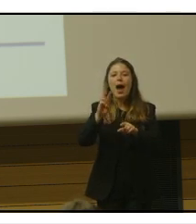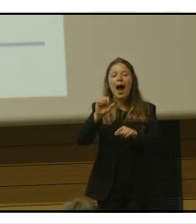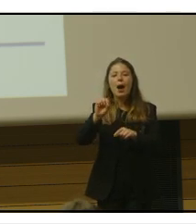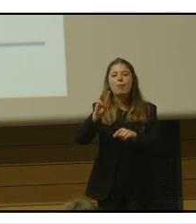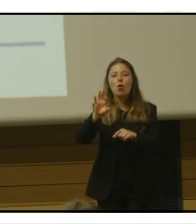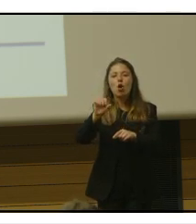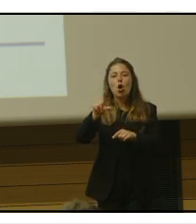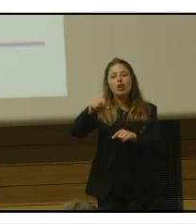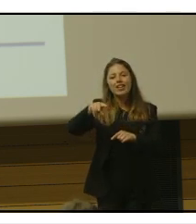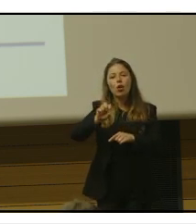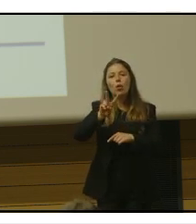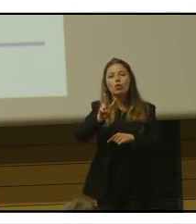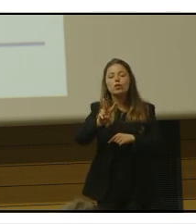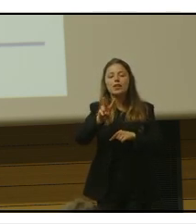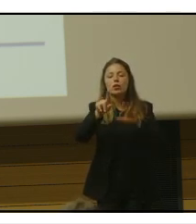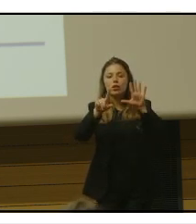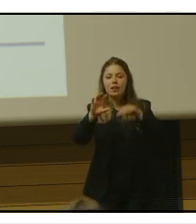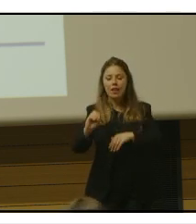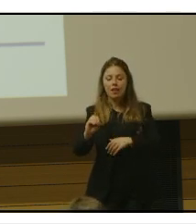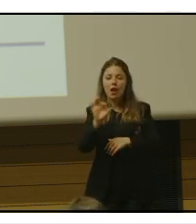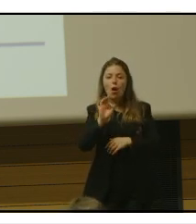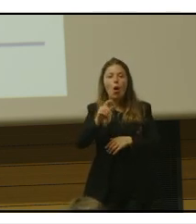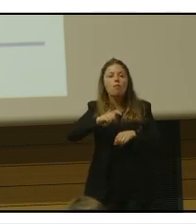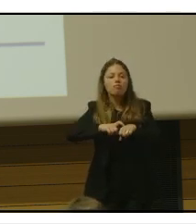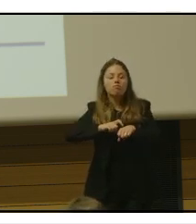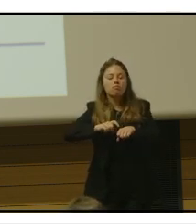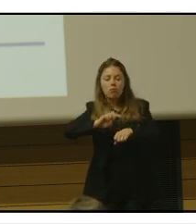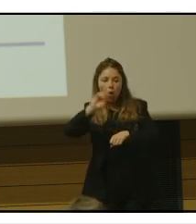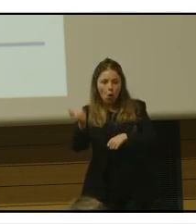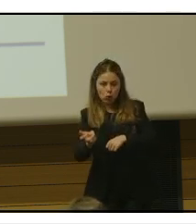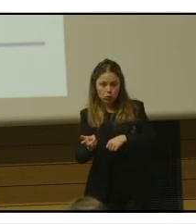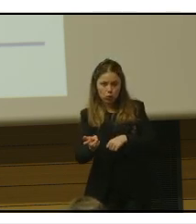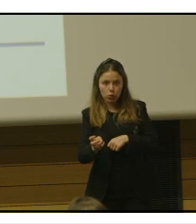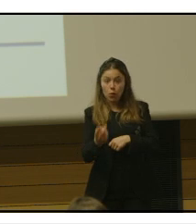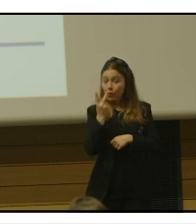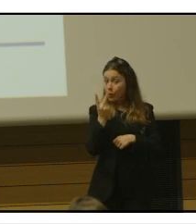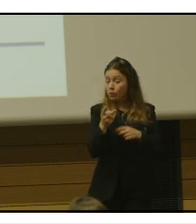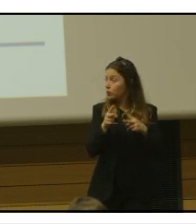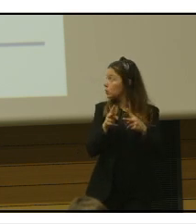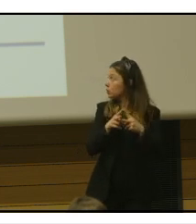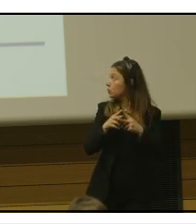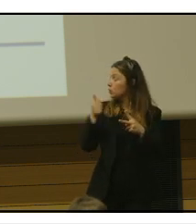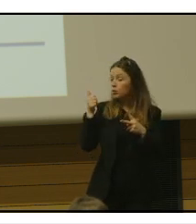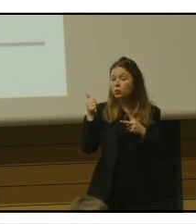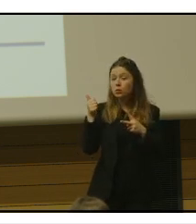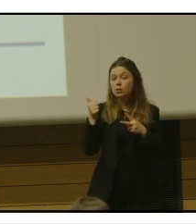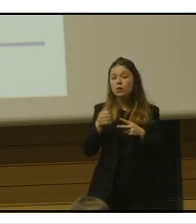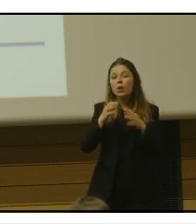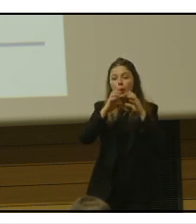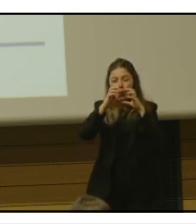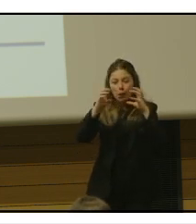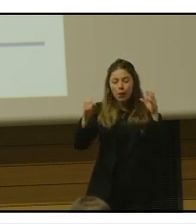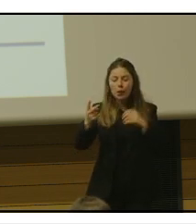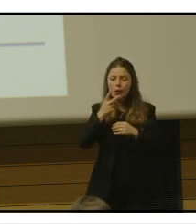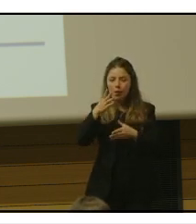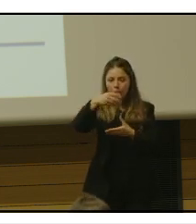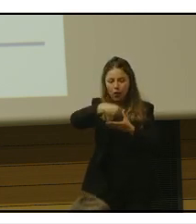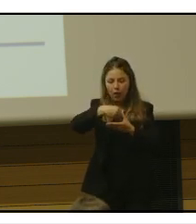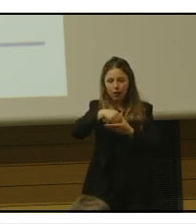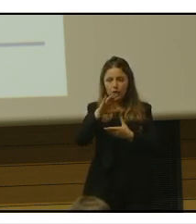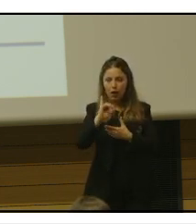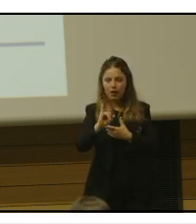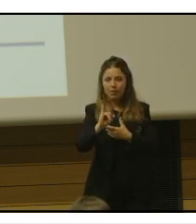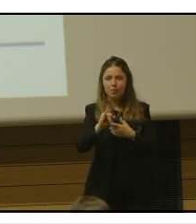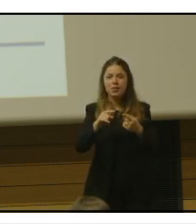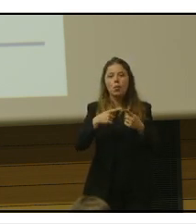210, ni nos gustaría exponernos a benceno. Bueno, pues estas dos sustancias carcinogénicas están presentes en el humo de tabaco. Es cierto que las